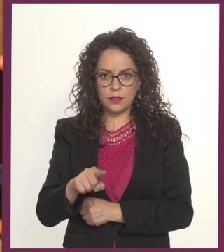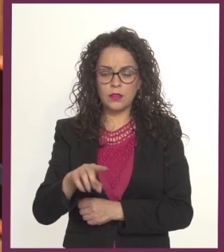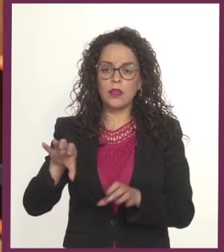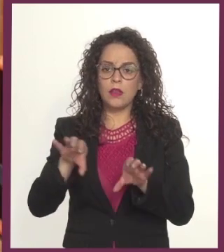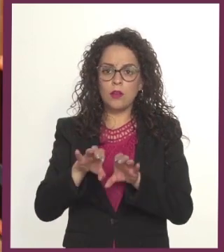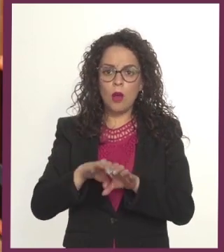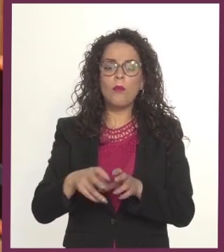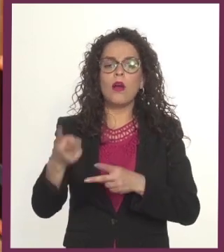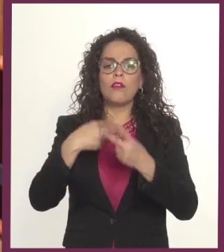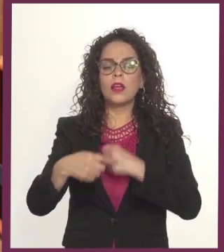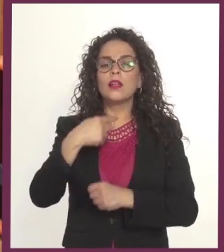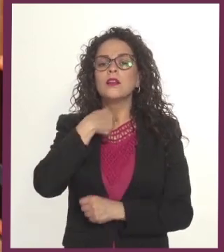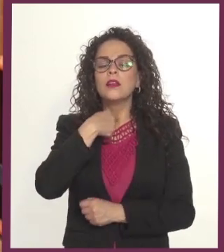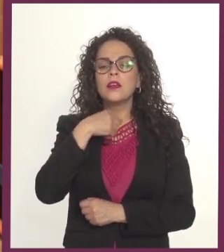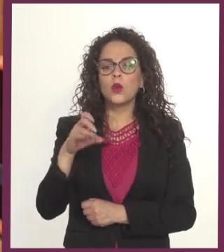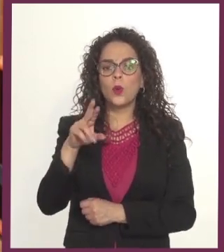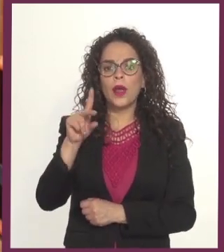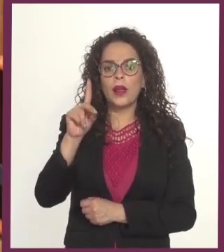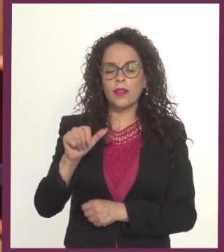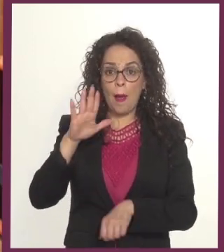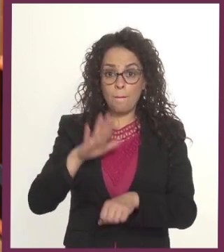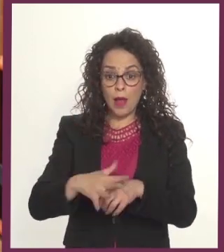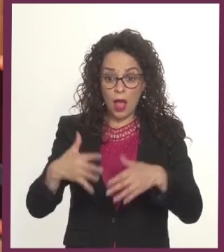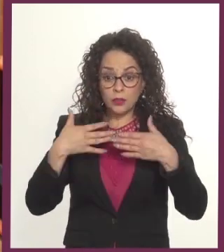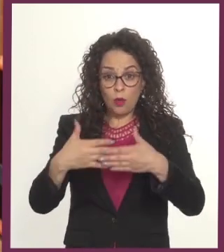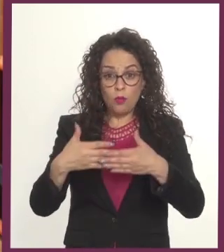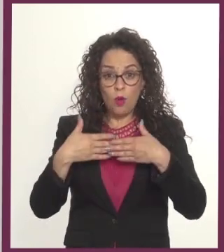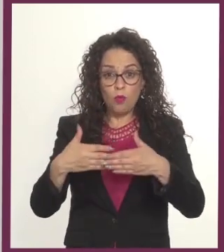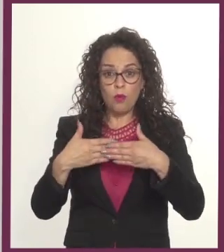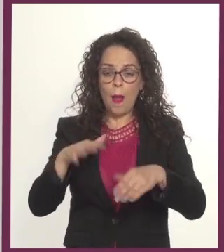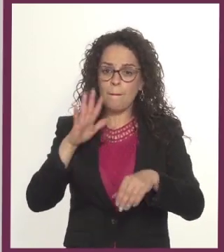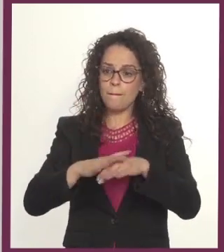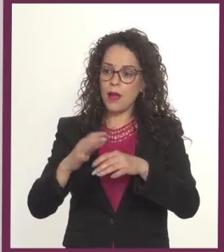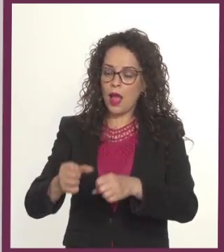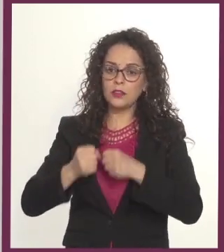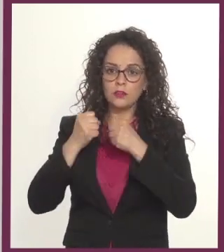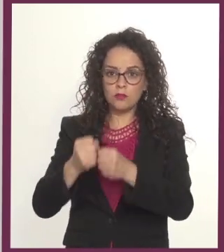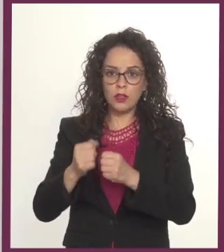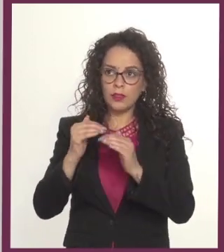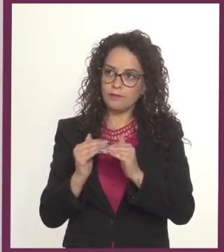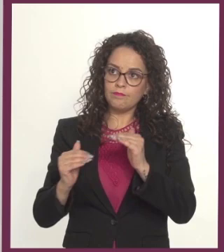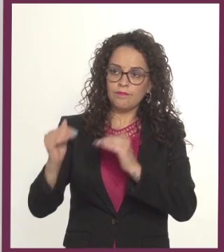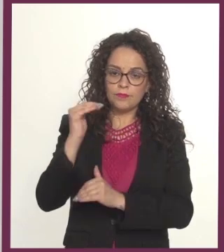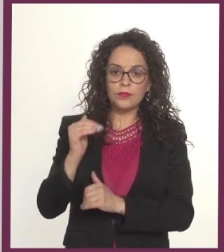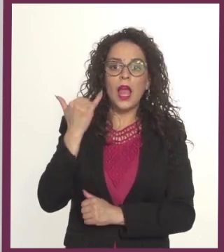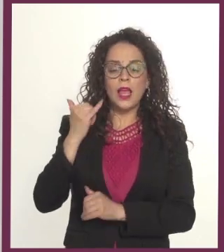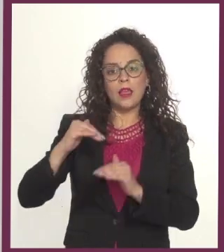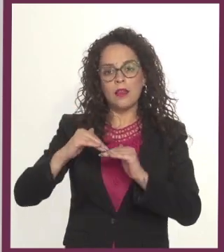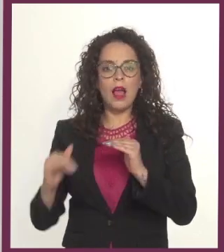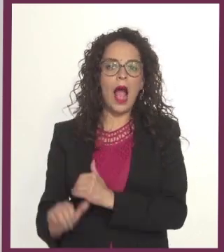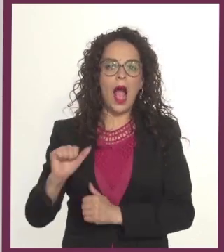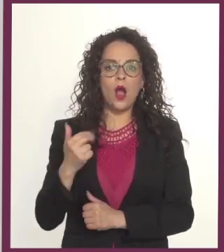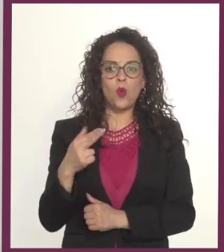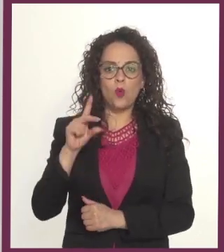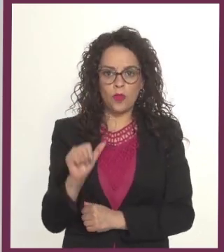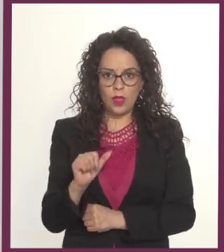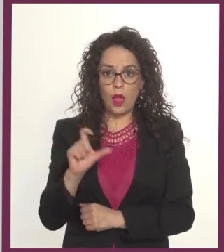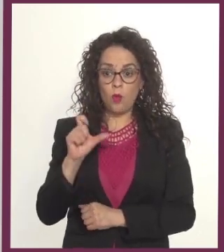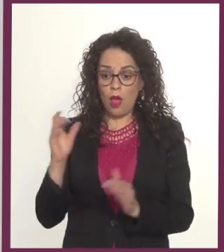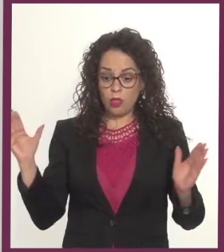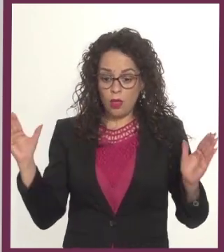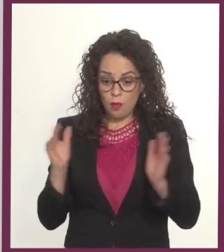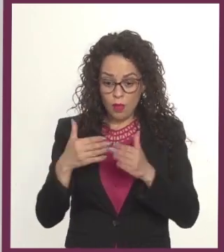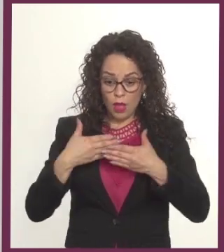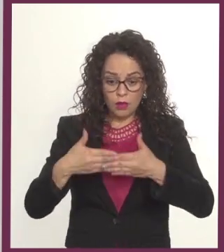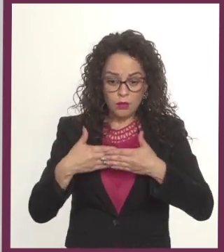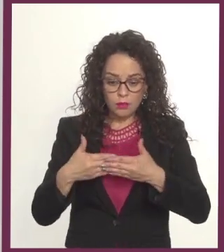en hertz y está determinado por la frecuencia de las vibraciones en las cuerdas vocales. Mientras más vibraciones, más alto será el tono